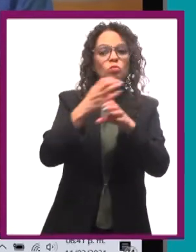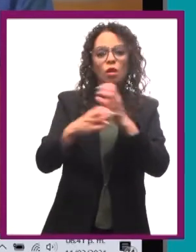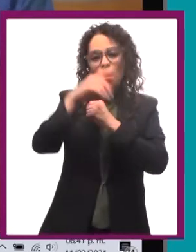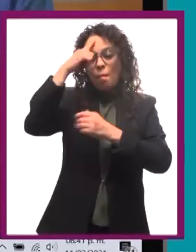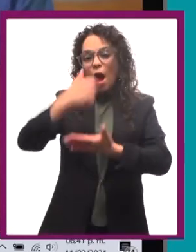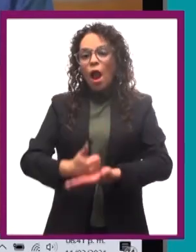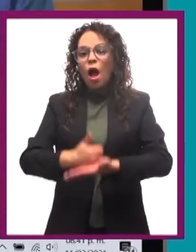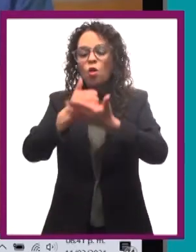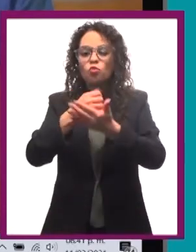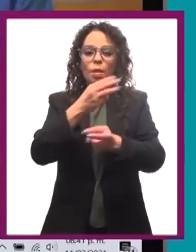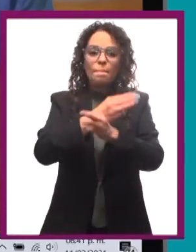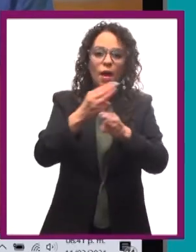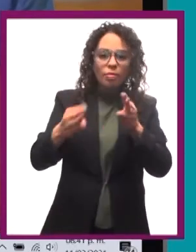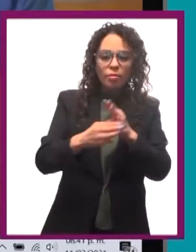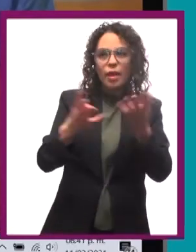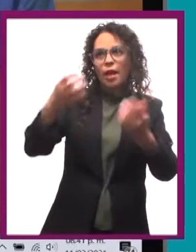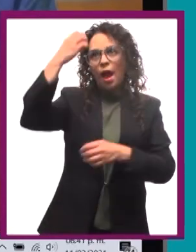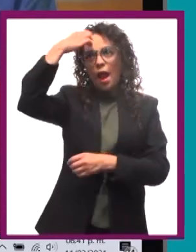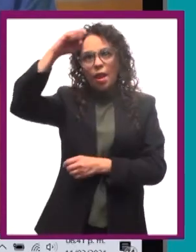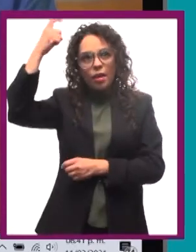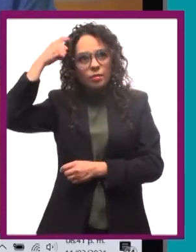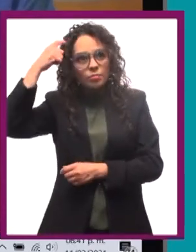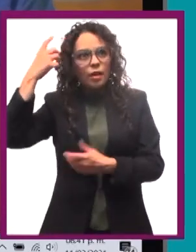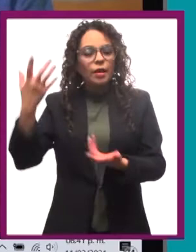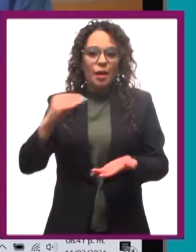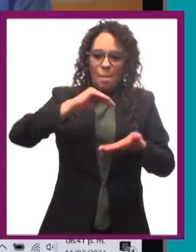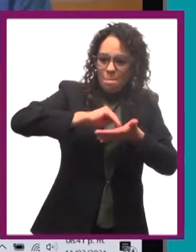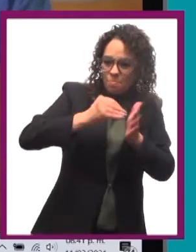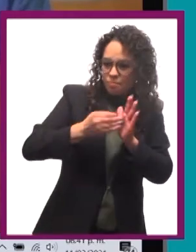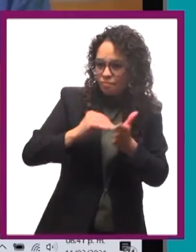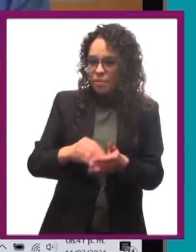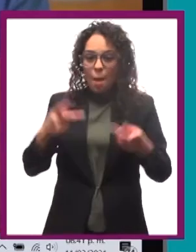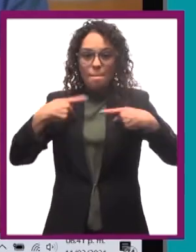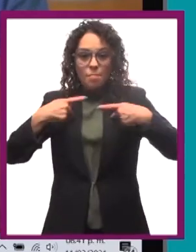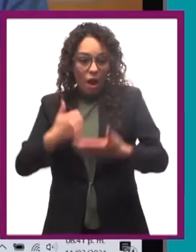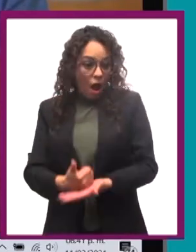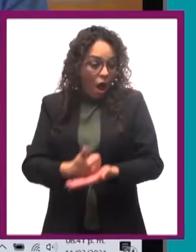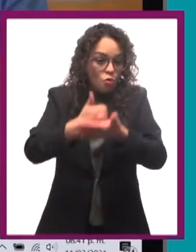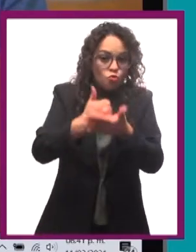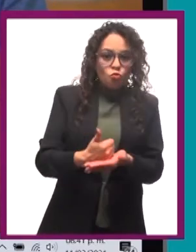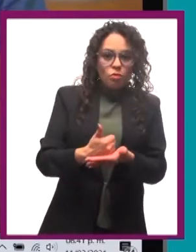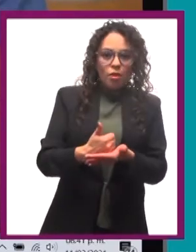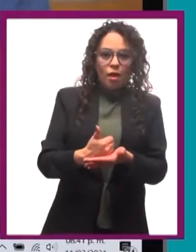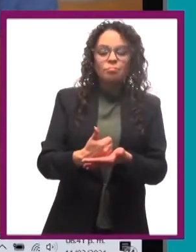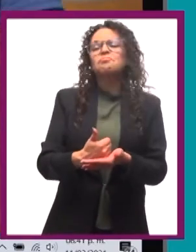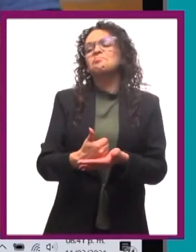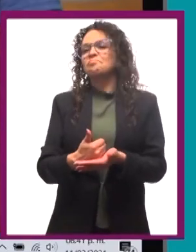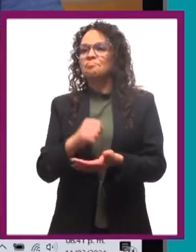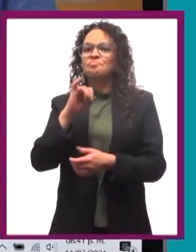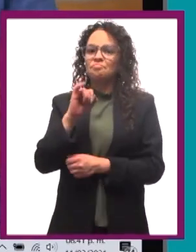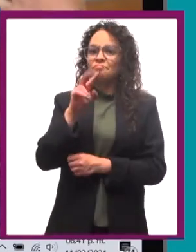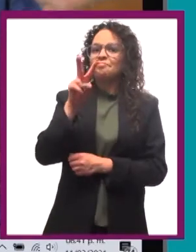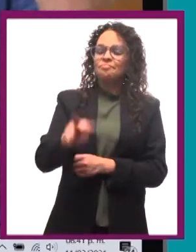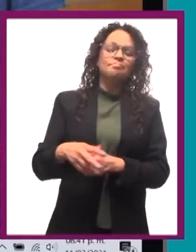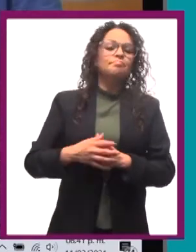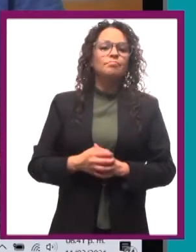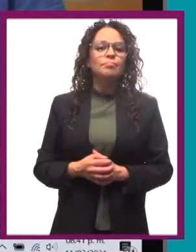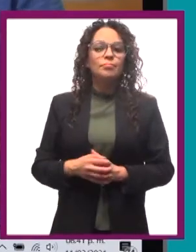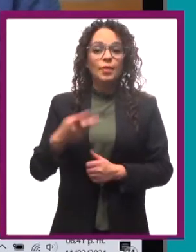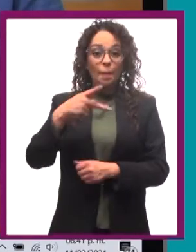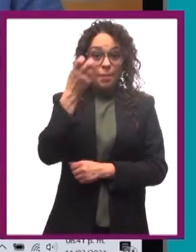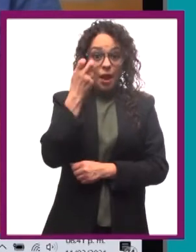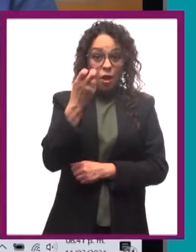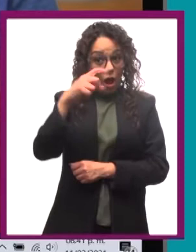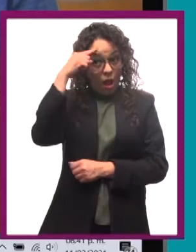que le ayuden. Herramientas, conocimientos, tácticas, personas. Seguro, mi juego los